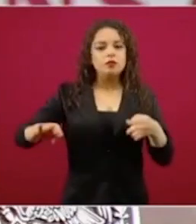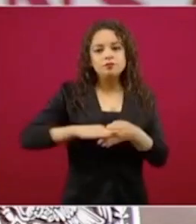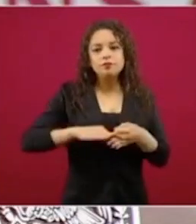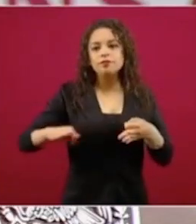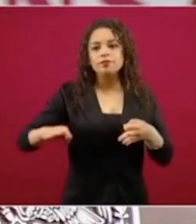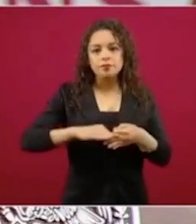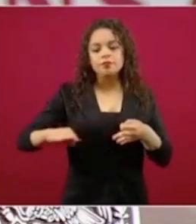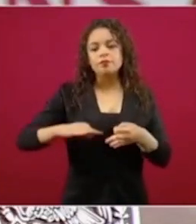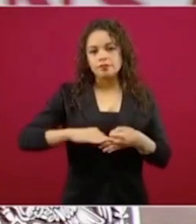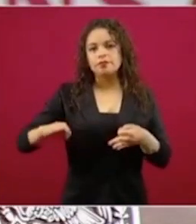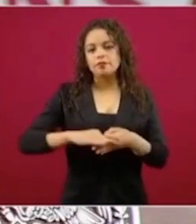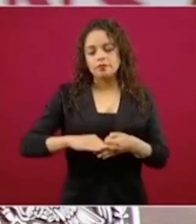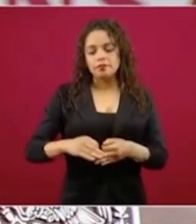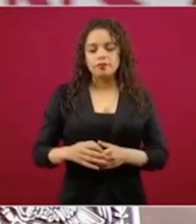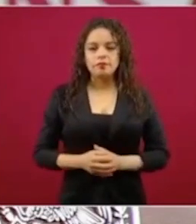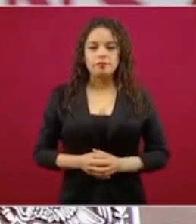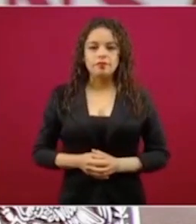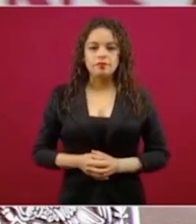Hay quienes